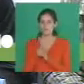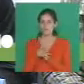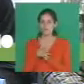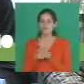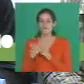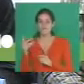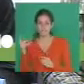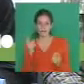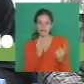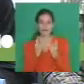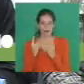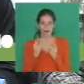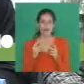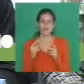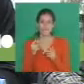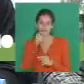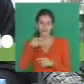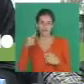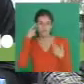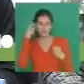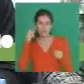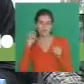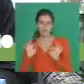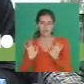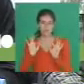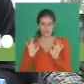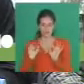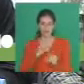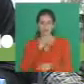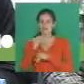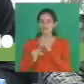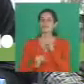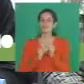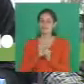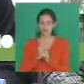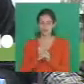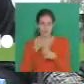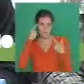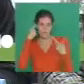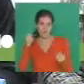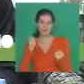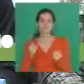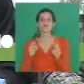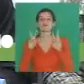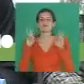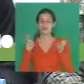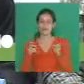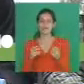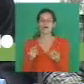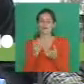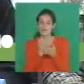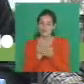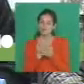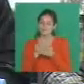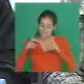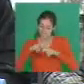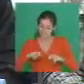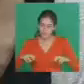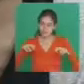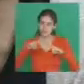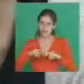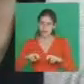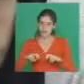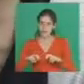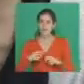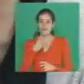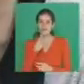vinieran unos especialistas a nivel internacional, expertos en el tema, académicos, investigadores,